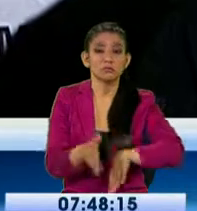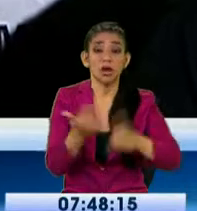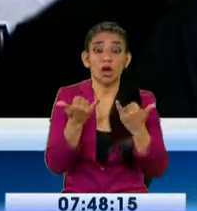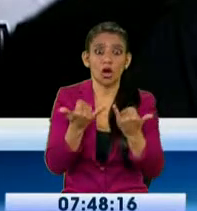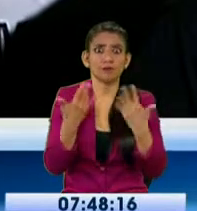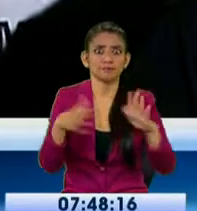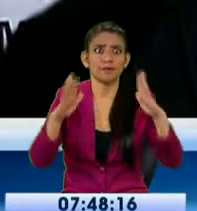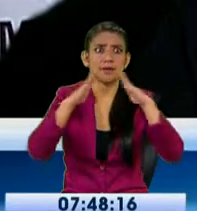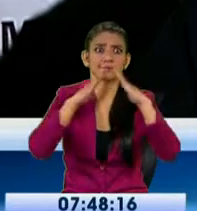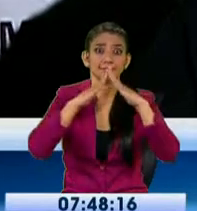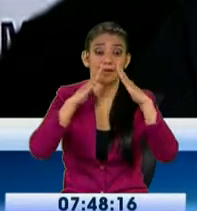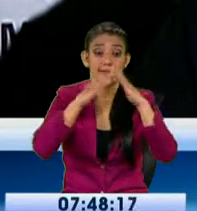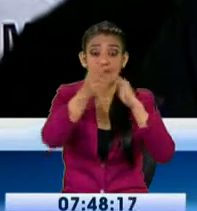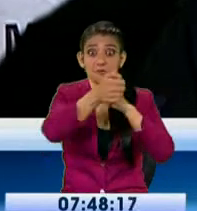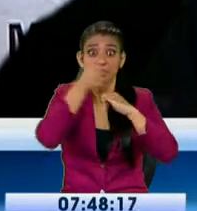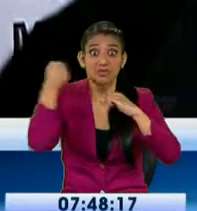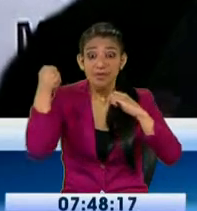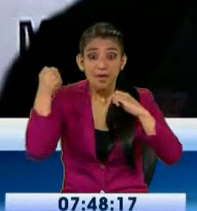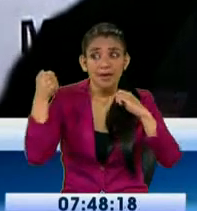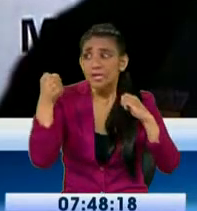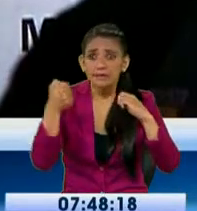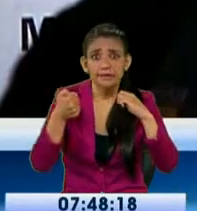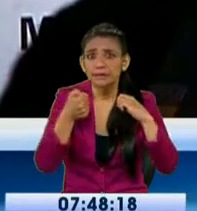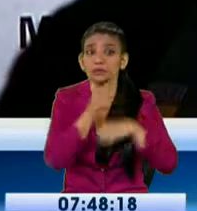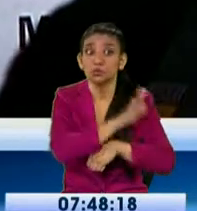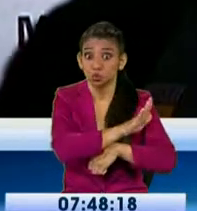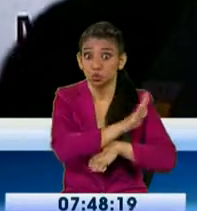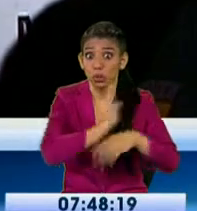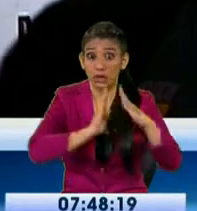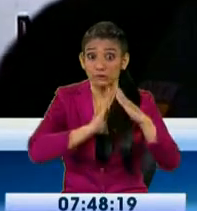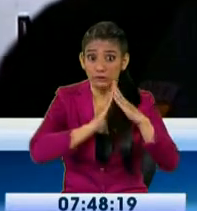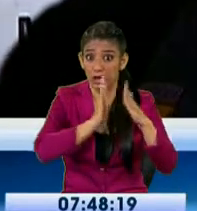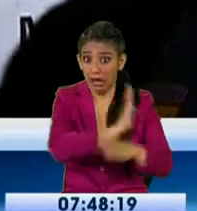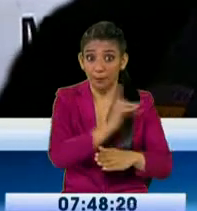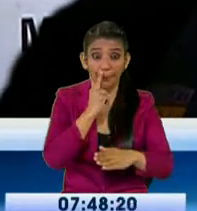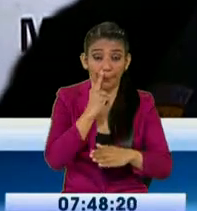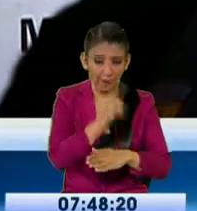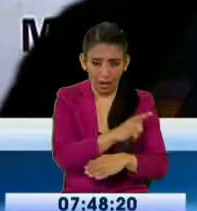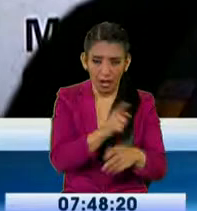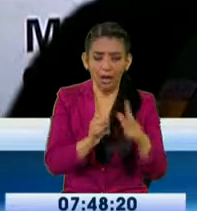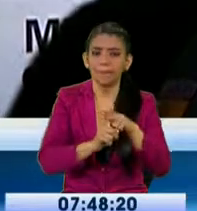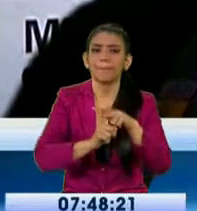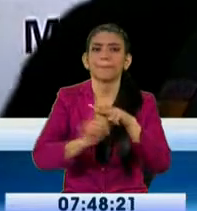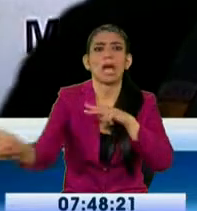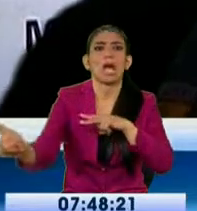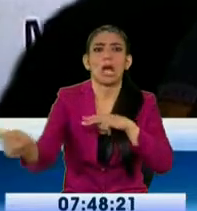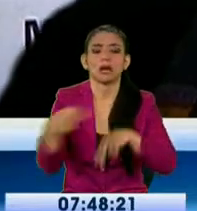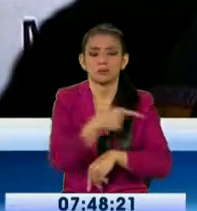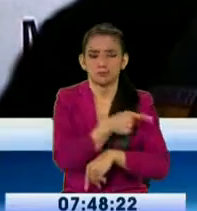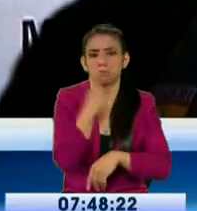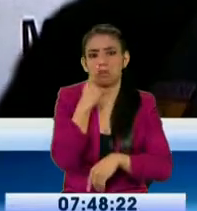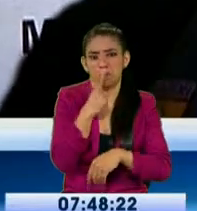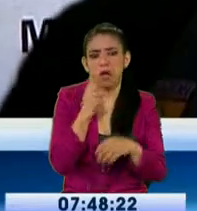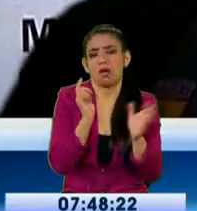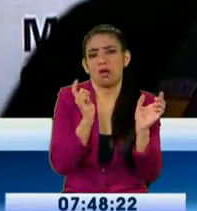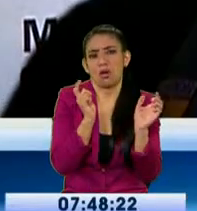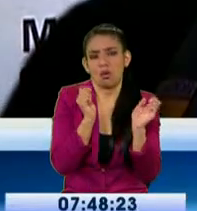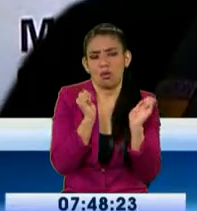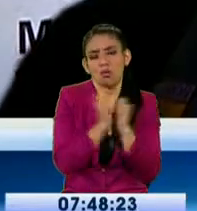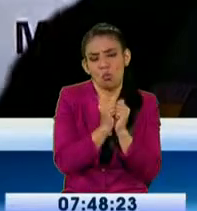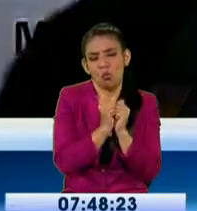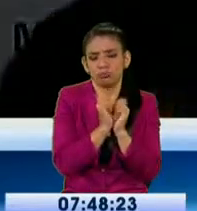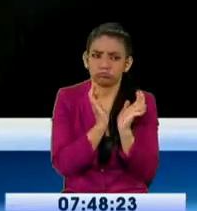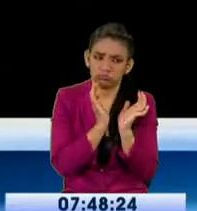a escaparse por una ventana del domicilio de su padre, quien vivía